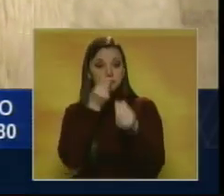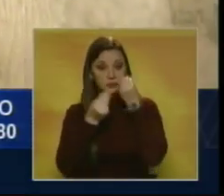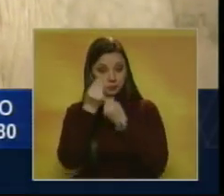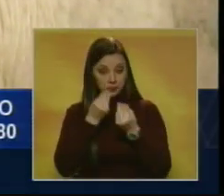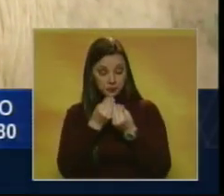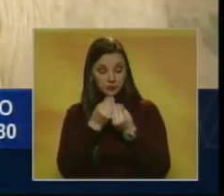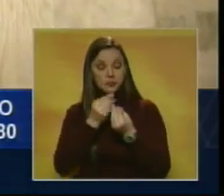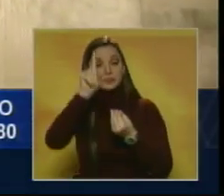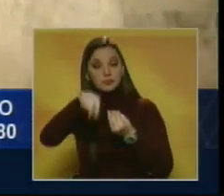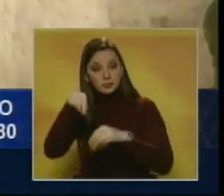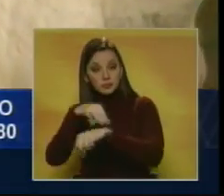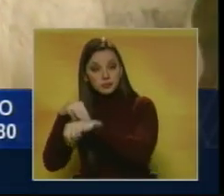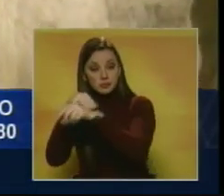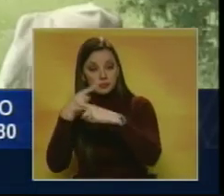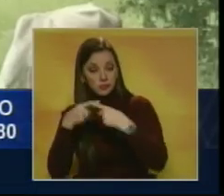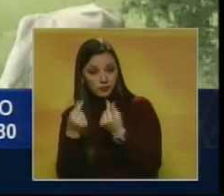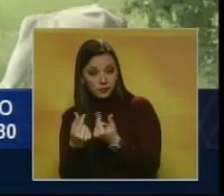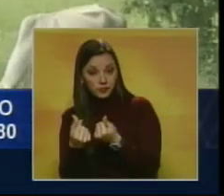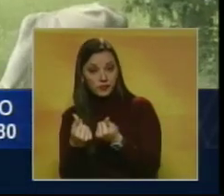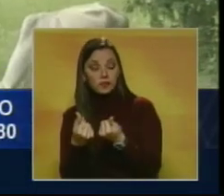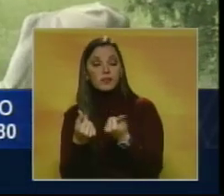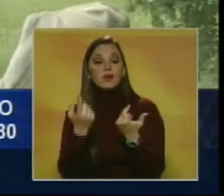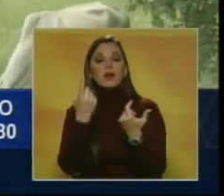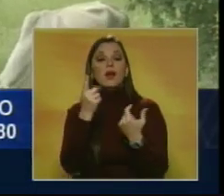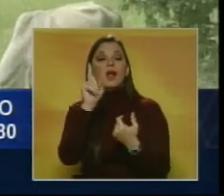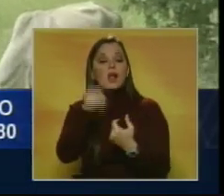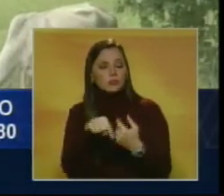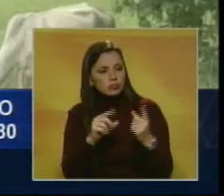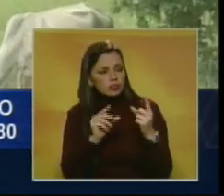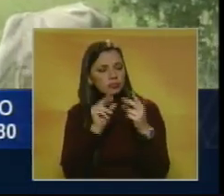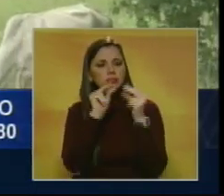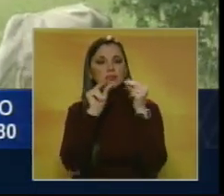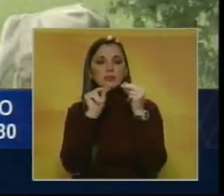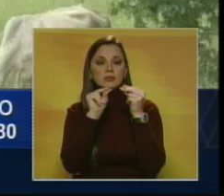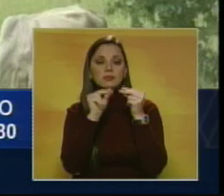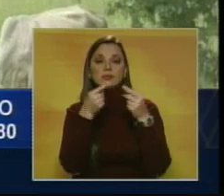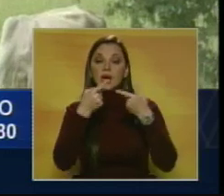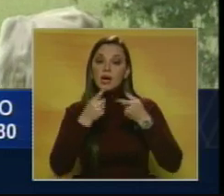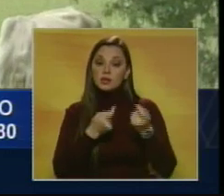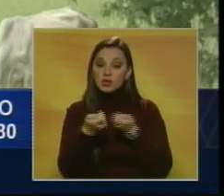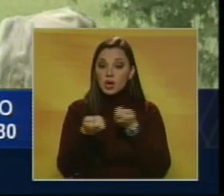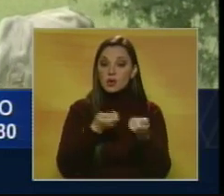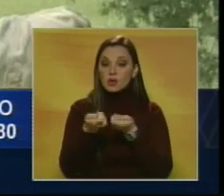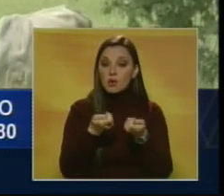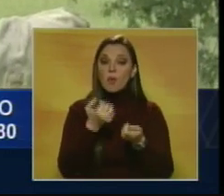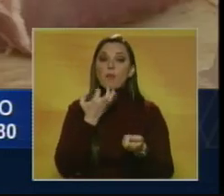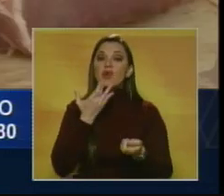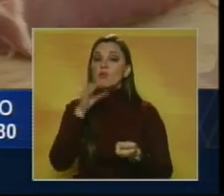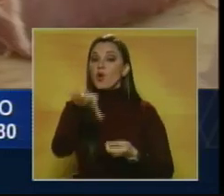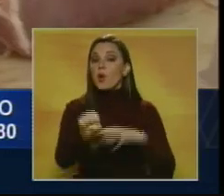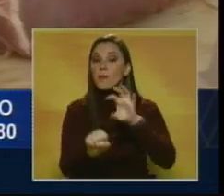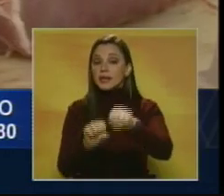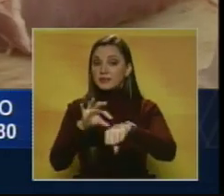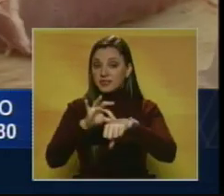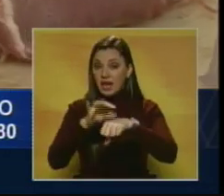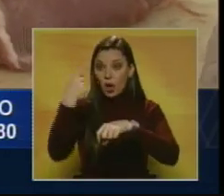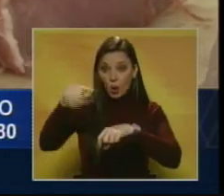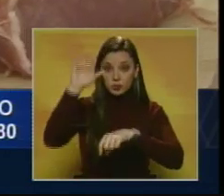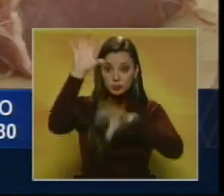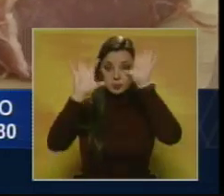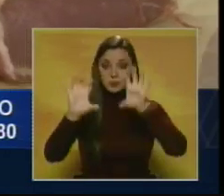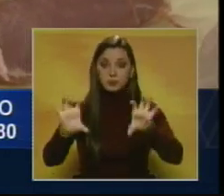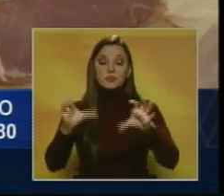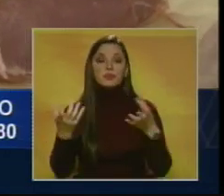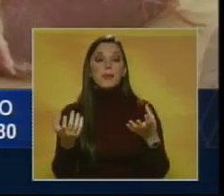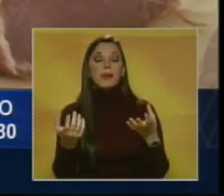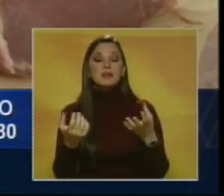el Ministerio de Economía, Finanzas y Banca Pública, aplicó el régimen de administración de contingentes arancelarios para la distribución de